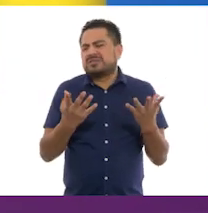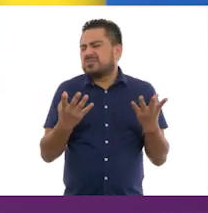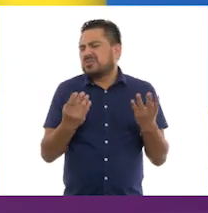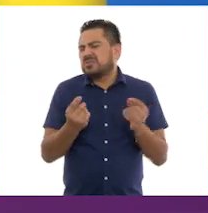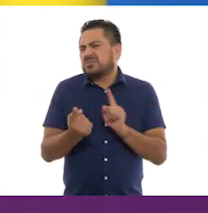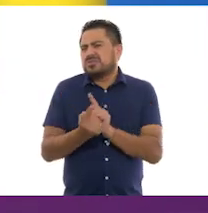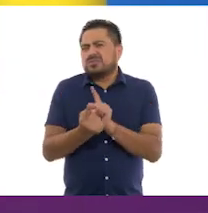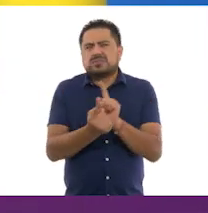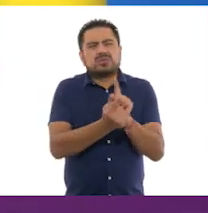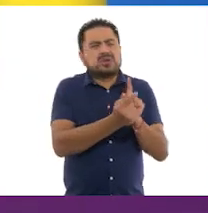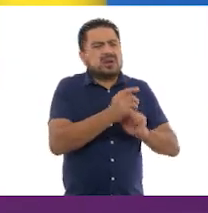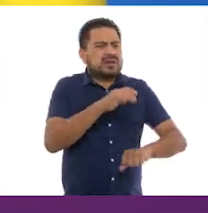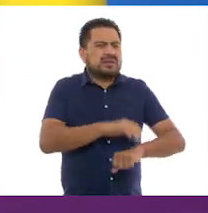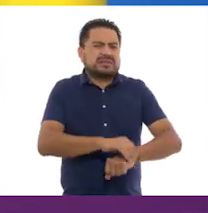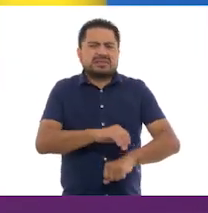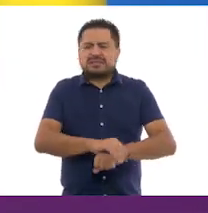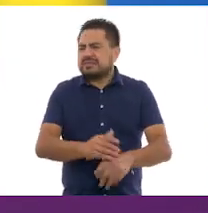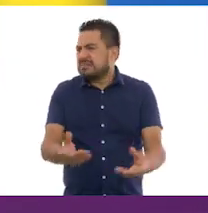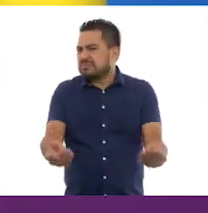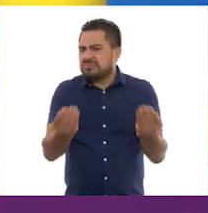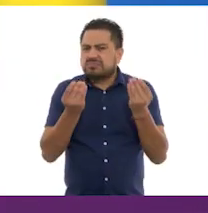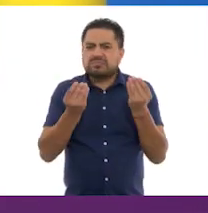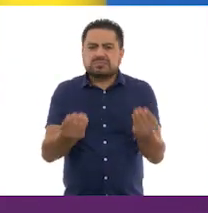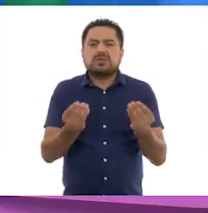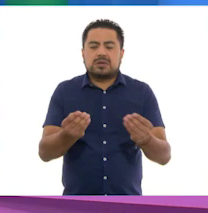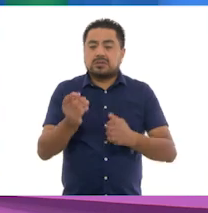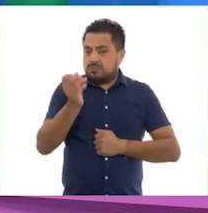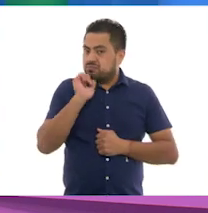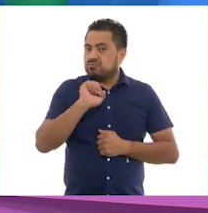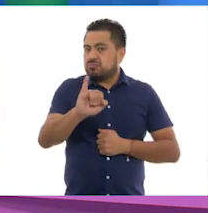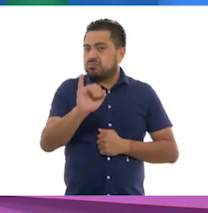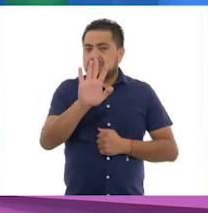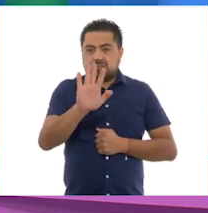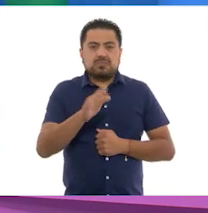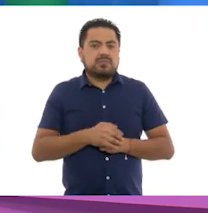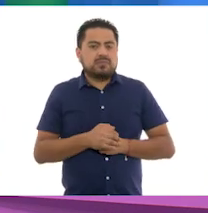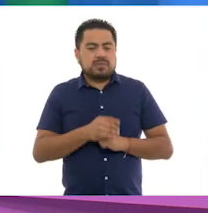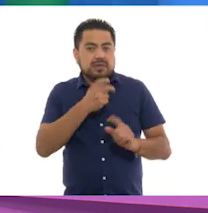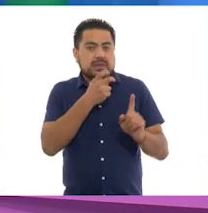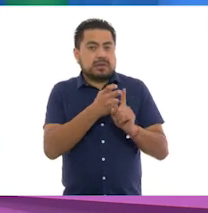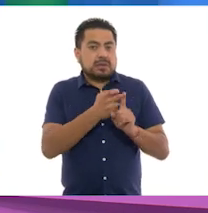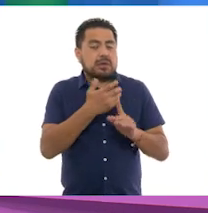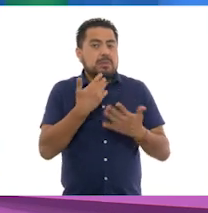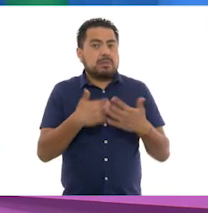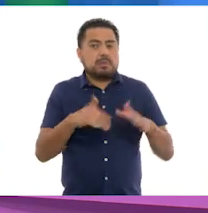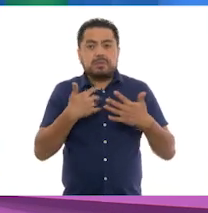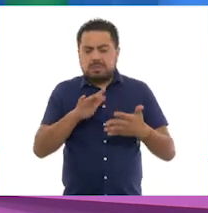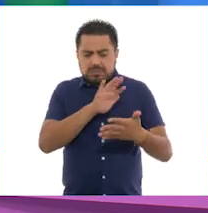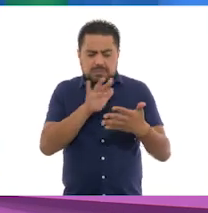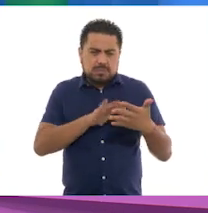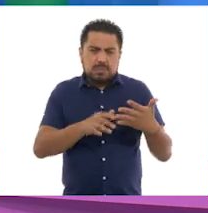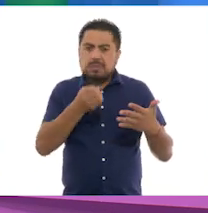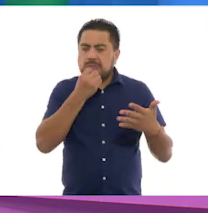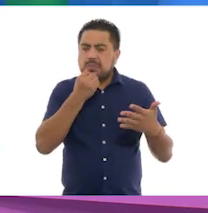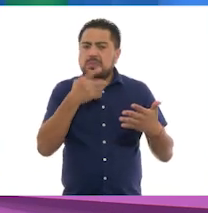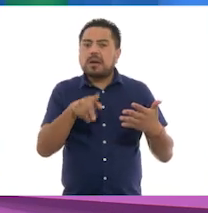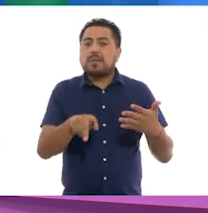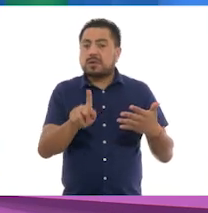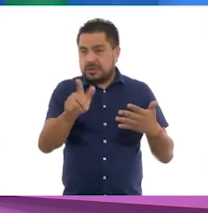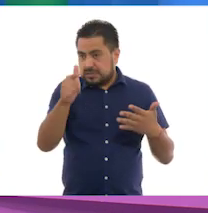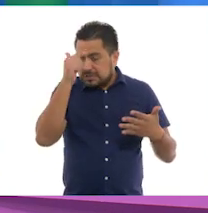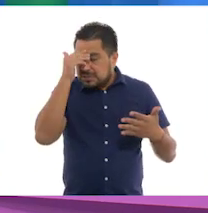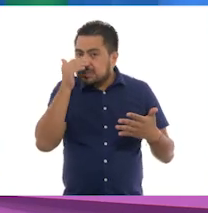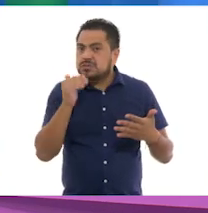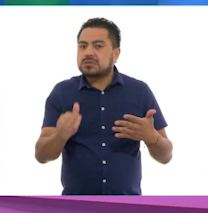y encontrar muchísimos amigos, muchísimos. Sí, es una muy, muy, muy, muy linda lectura. Pero, ¿sabías